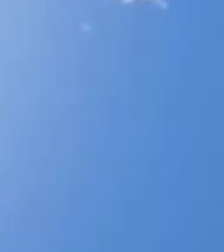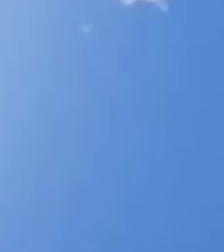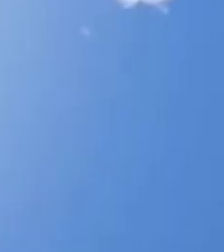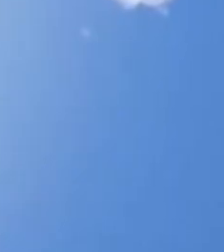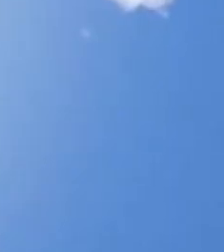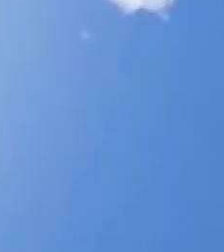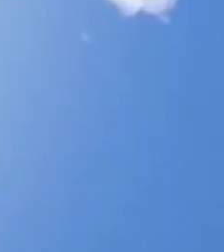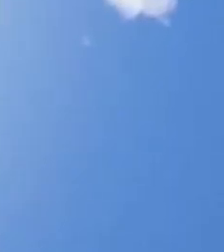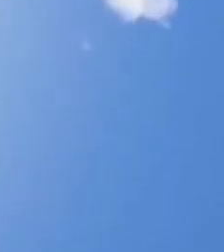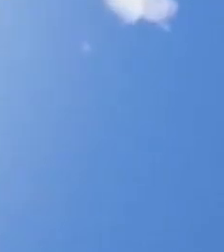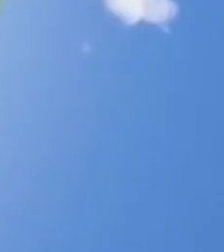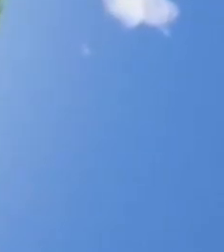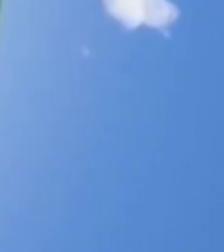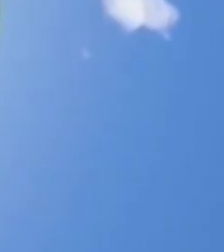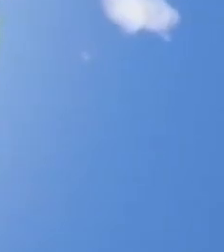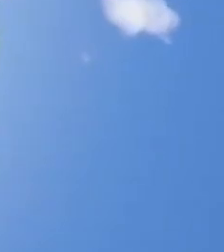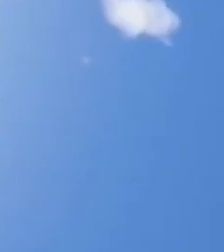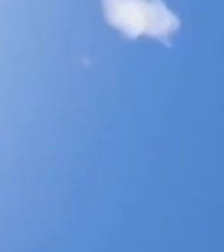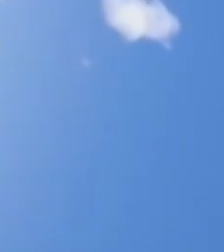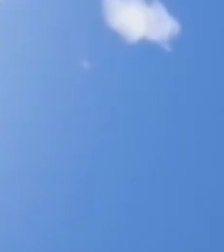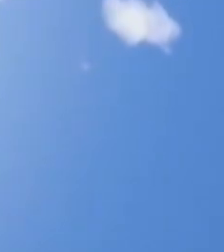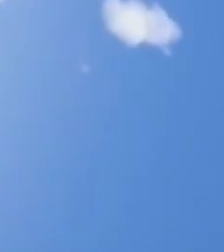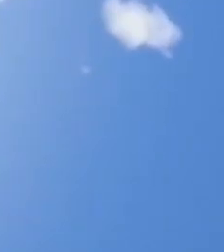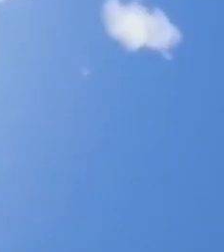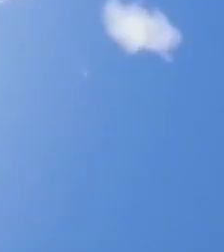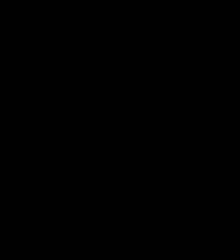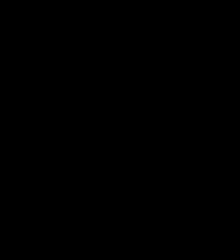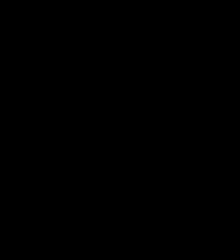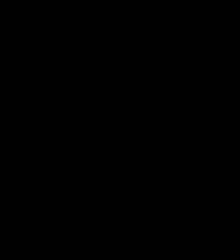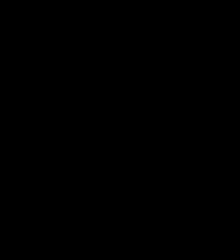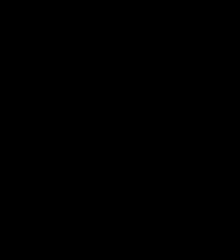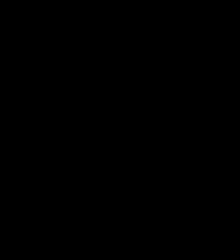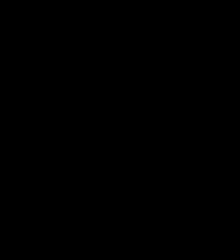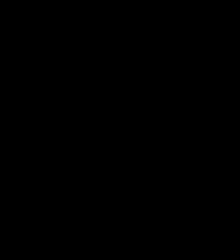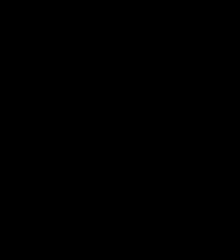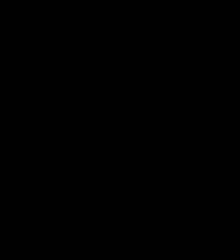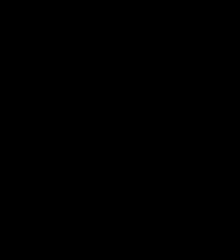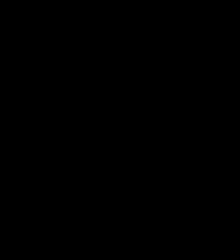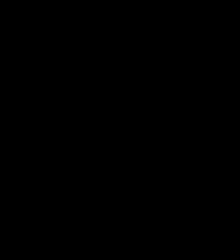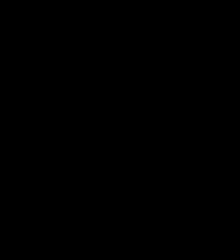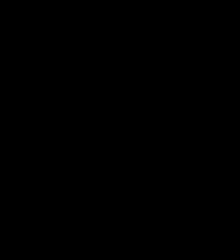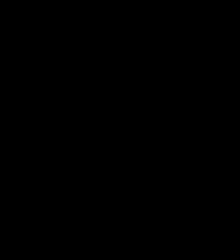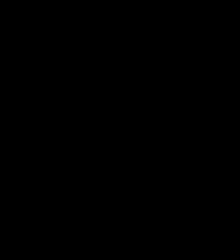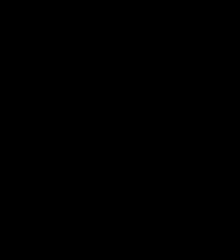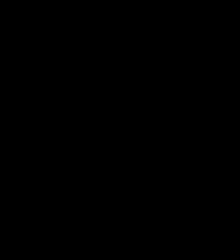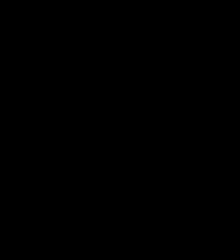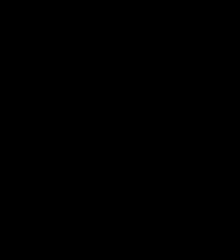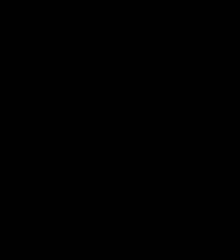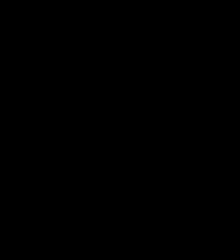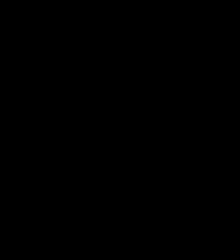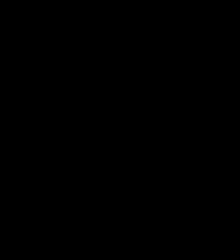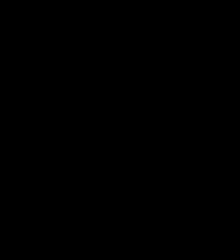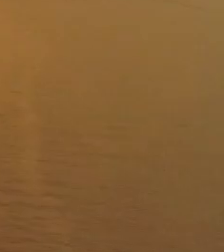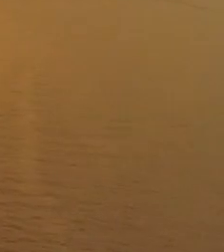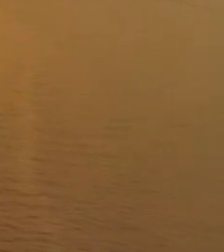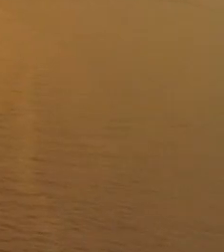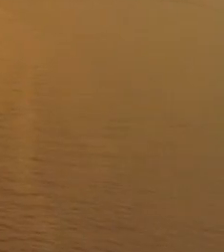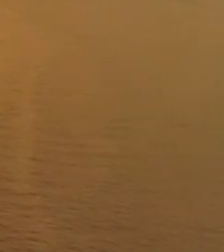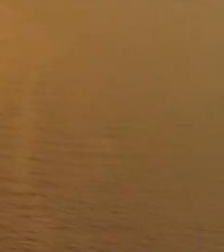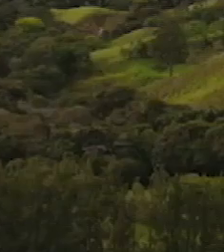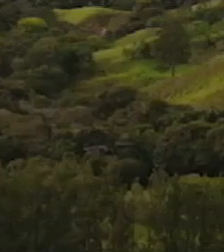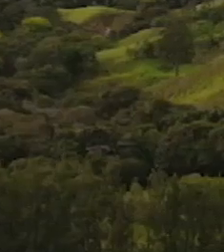martes 26 de octubre a las 10 de la noche. Solo en 13, Costa Rica Televisión. Cuando